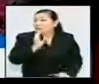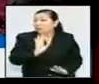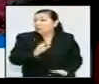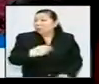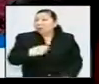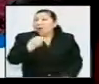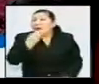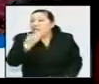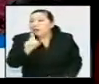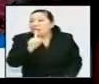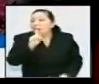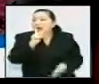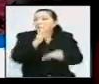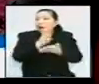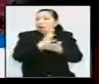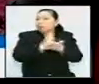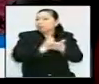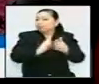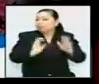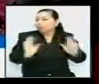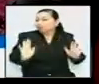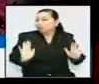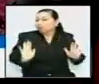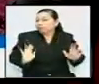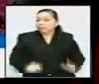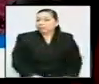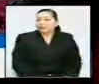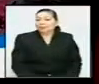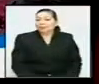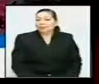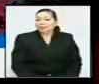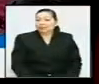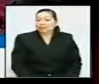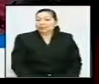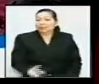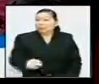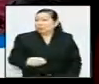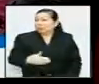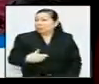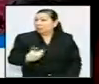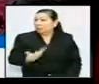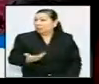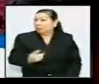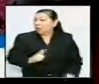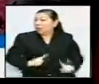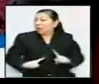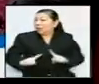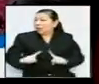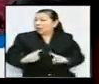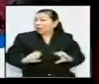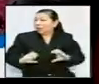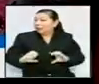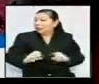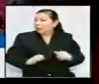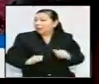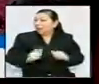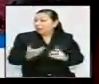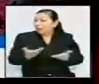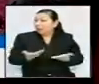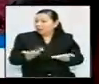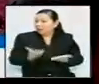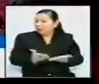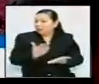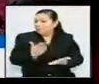se lo dije. Y lo que sí más bien me dijo: ¿y no se puede hacer algo para mejorar a nivel de esta